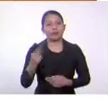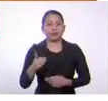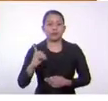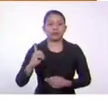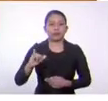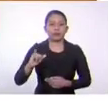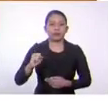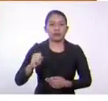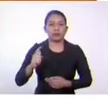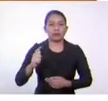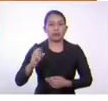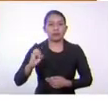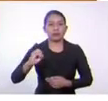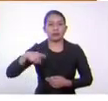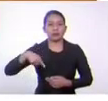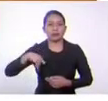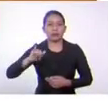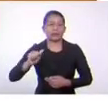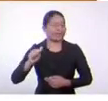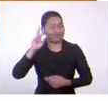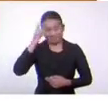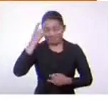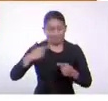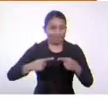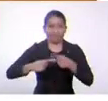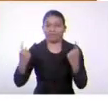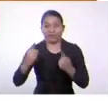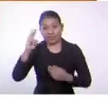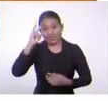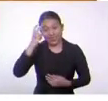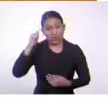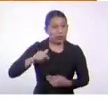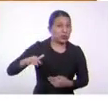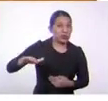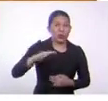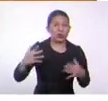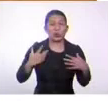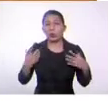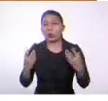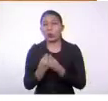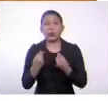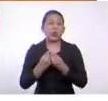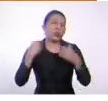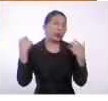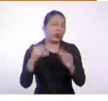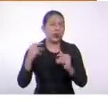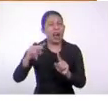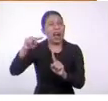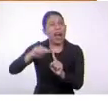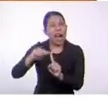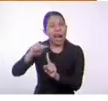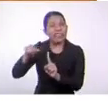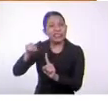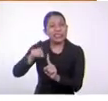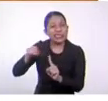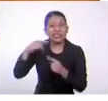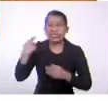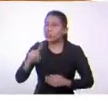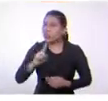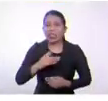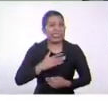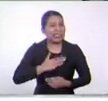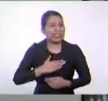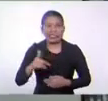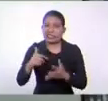la distopía es todo lo contrario. Se refiere a una sociedad con características indeseables,